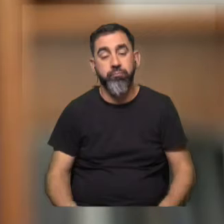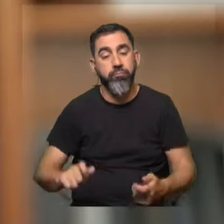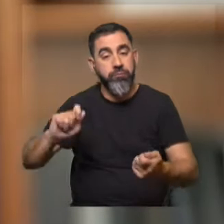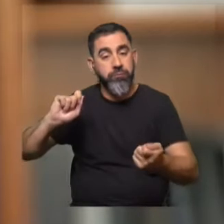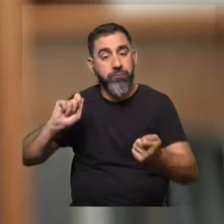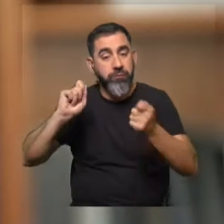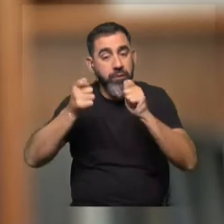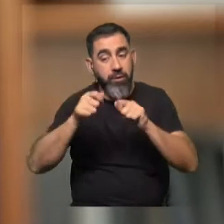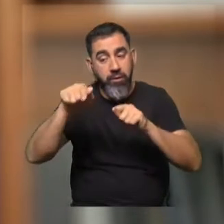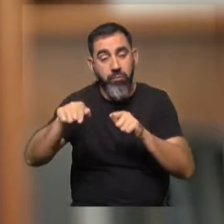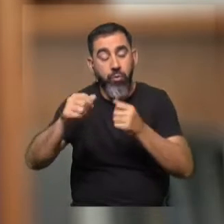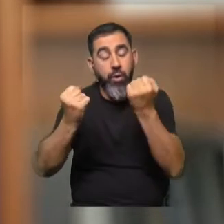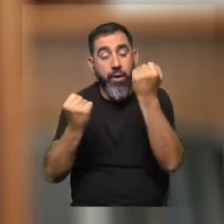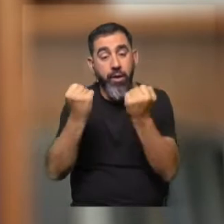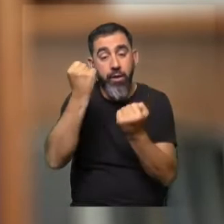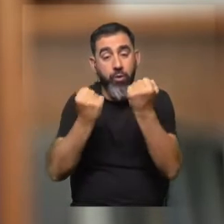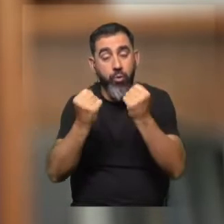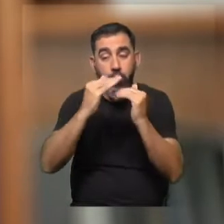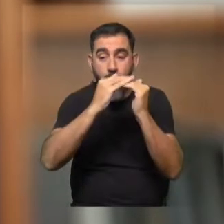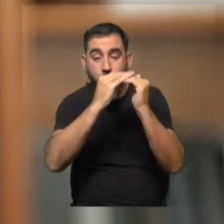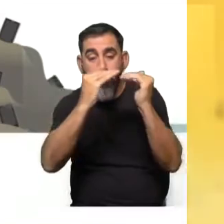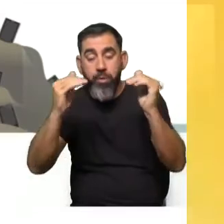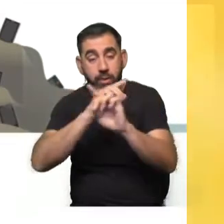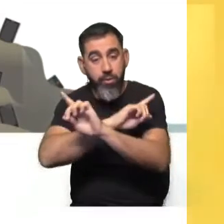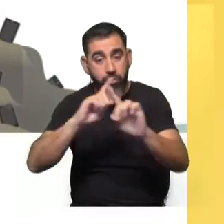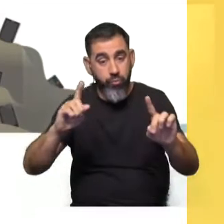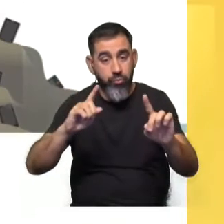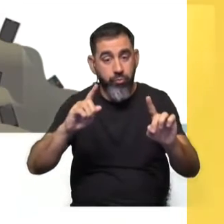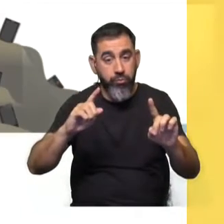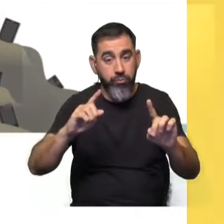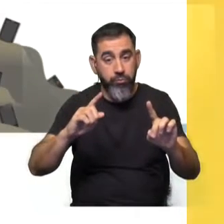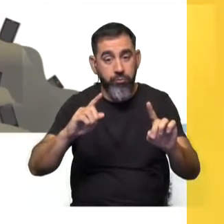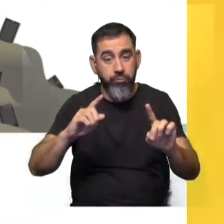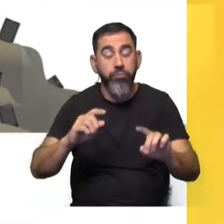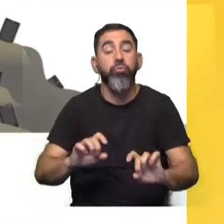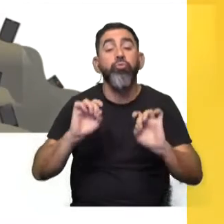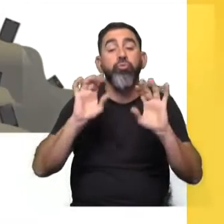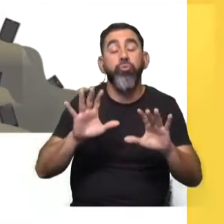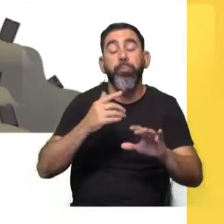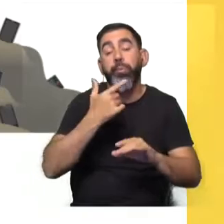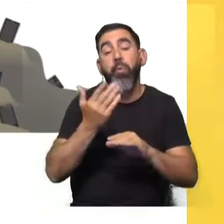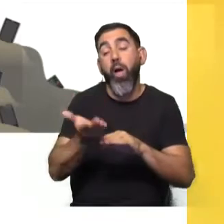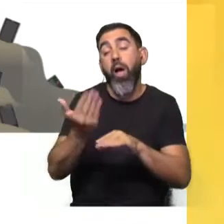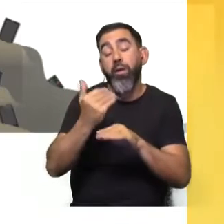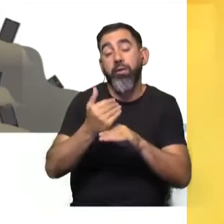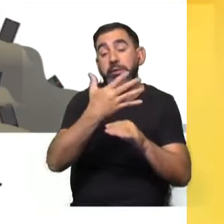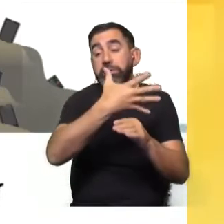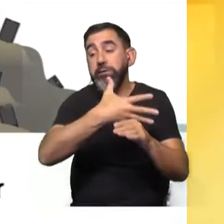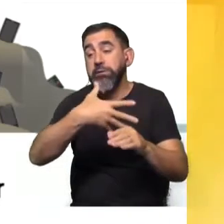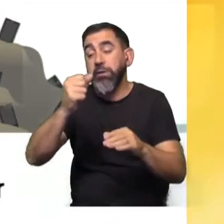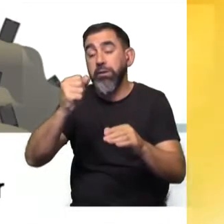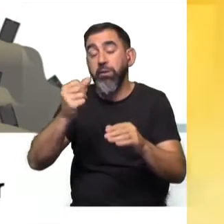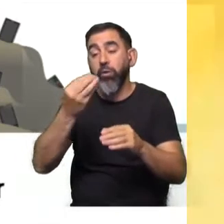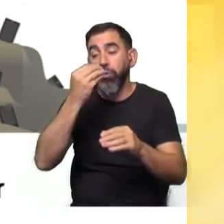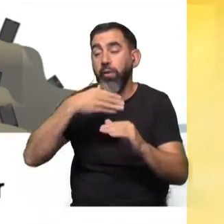cambio de una economía lineal que consiste en extraer, consumir